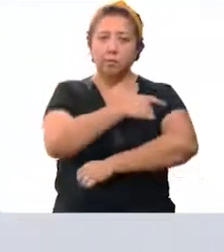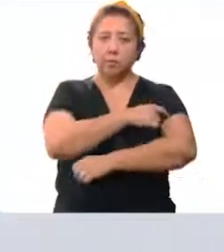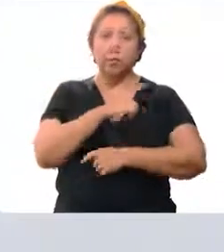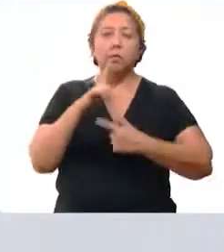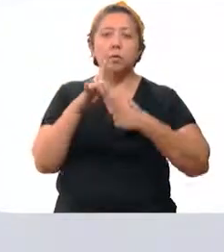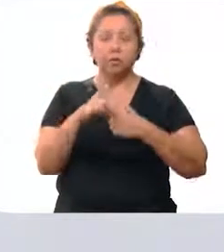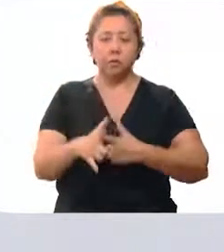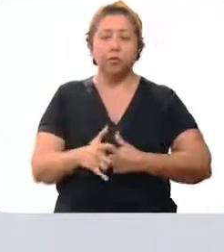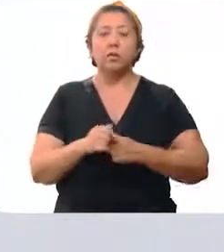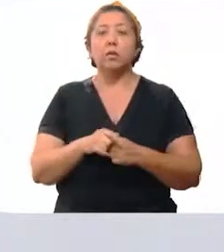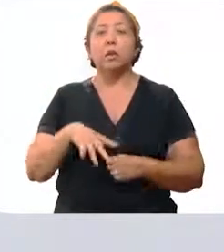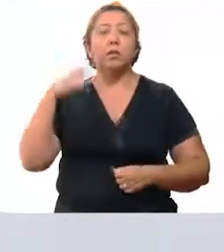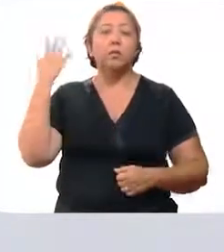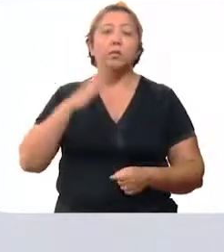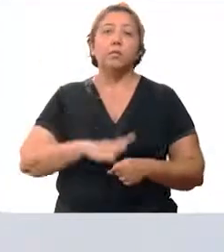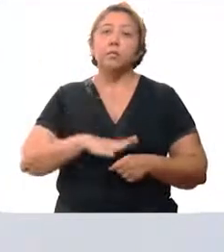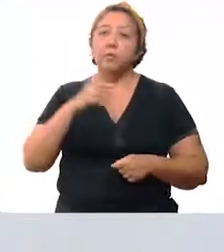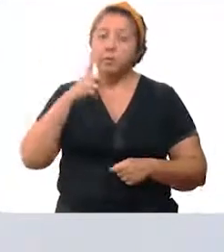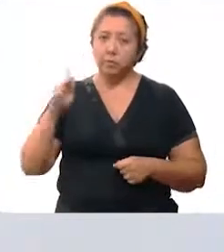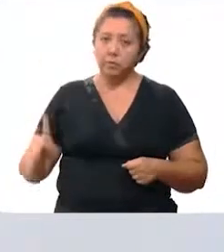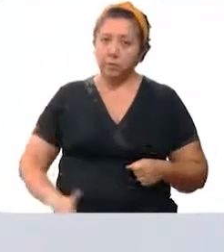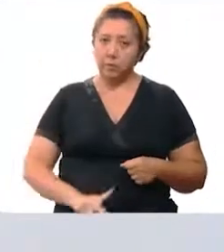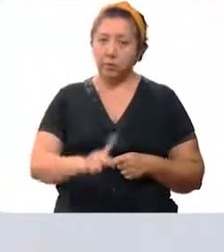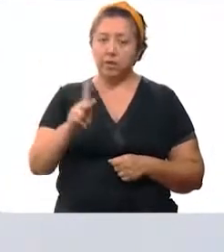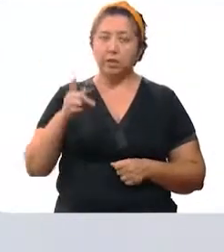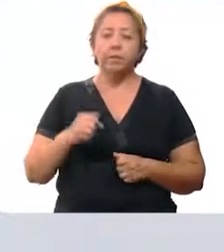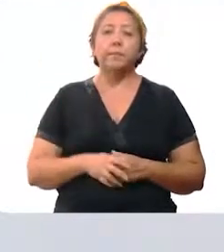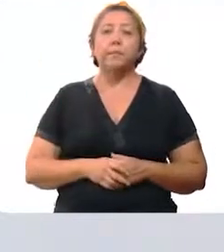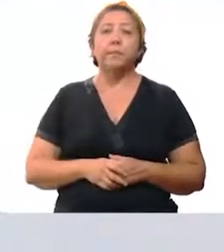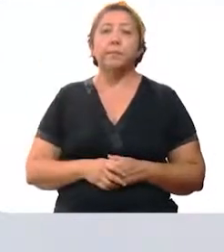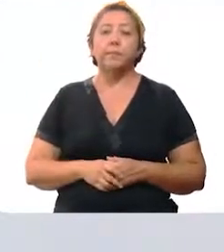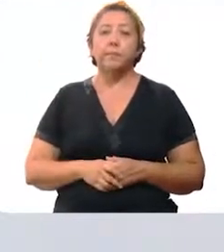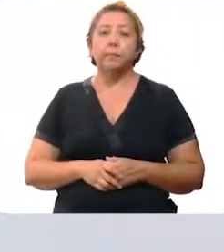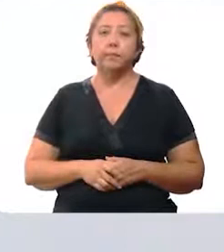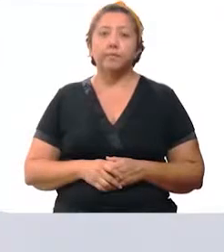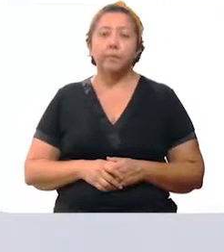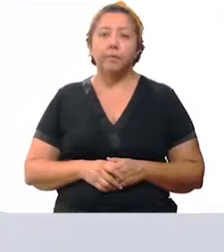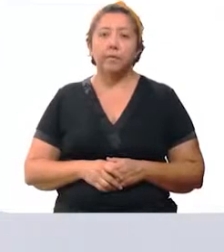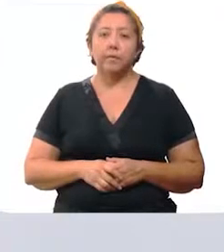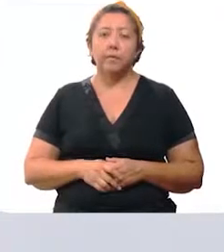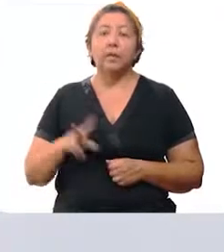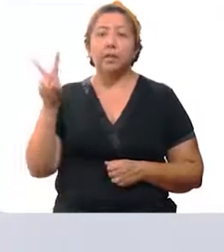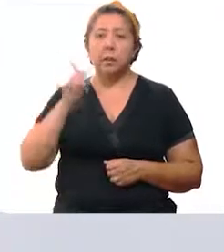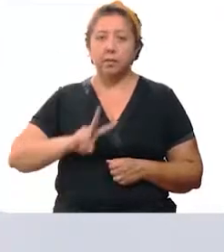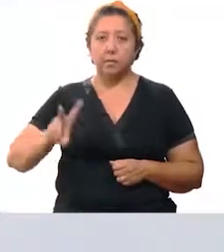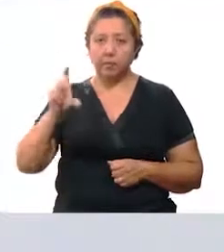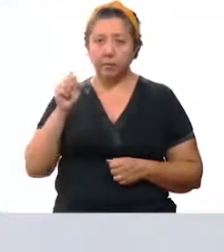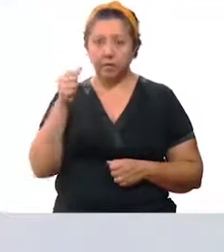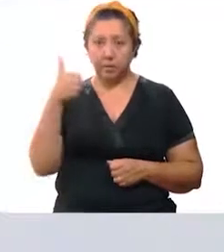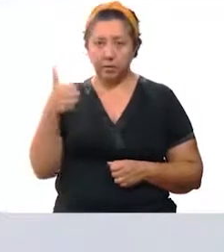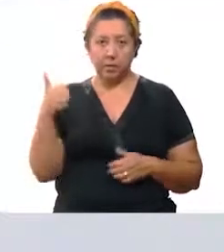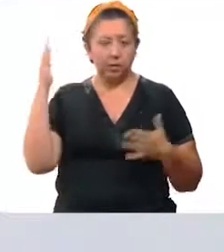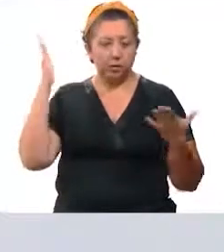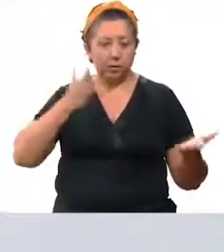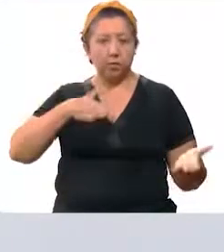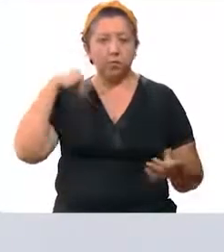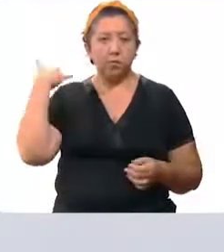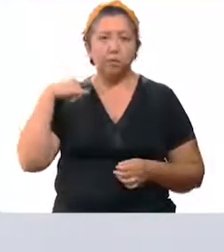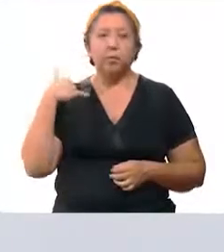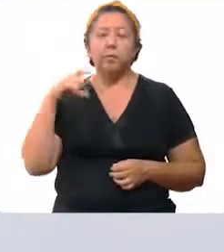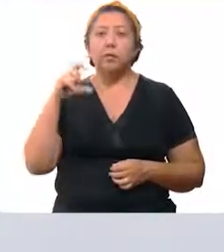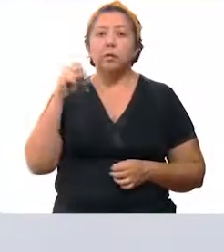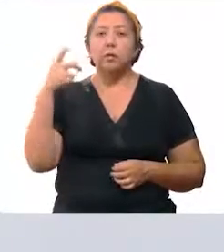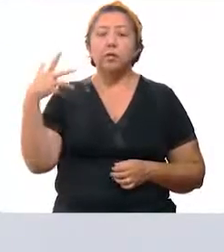para continuar con la aplicación a adultos mayores en los municipios del interior del estado. El viernes 26 llegó a Yucatán un